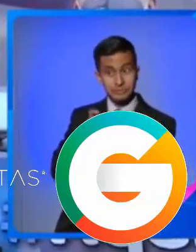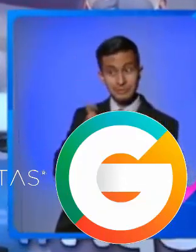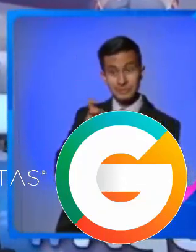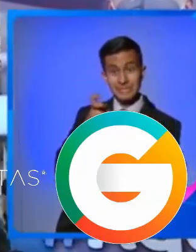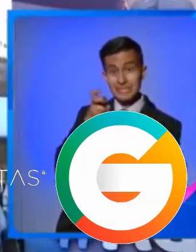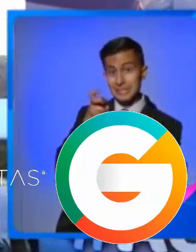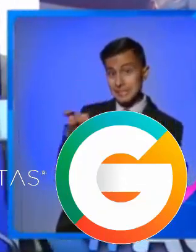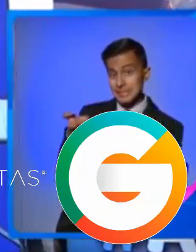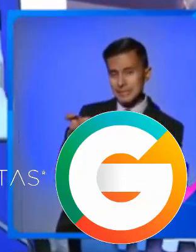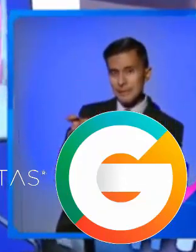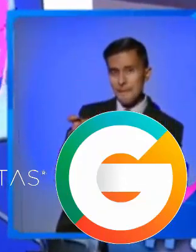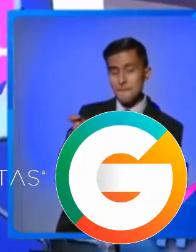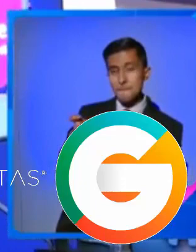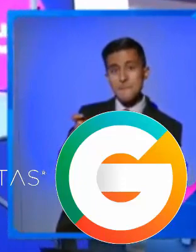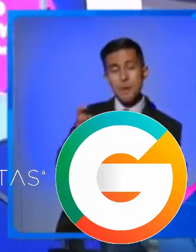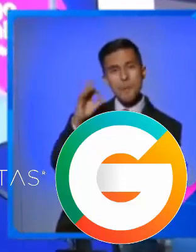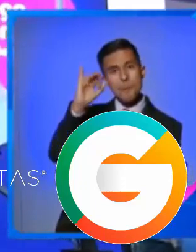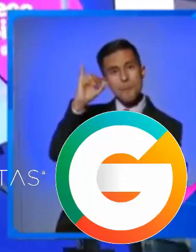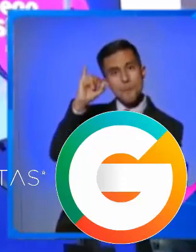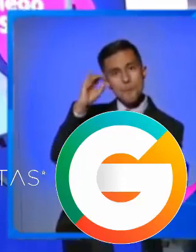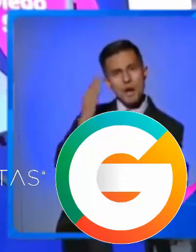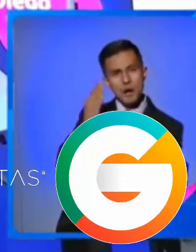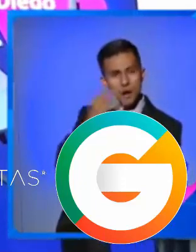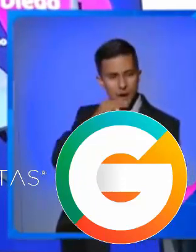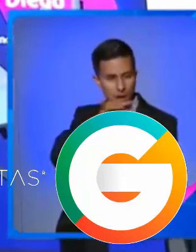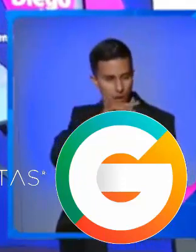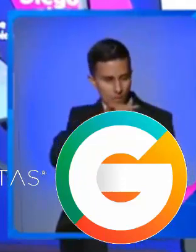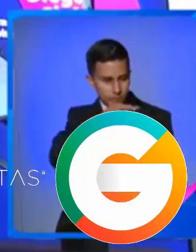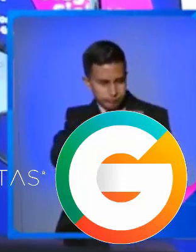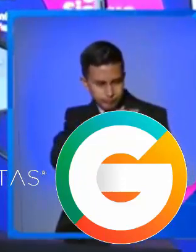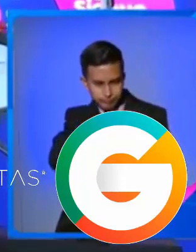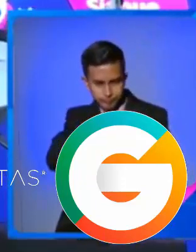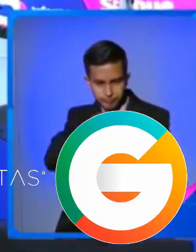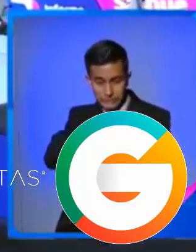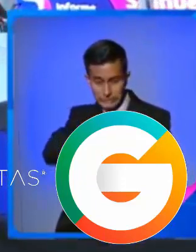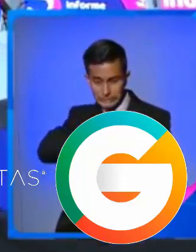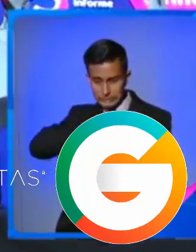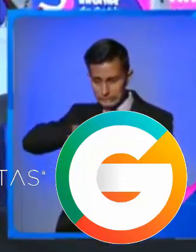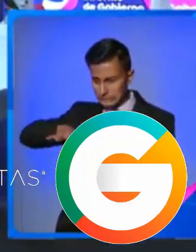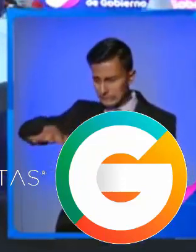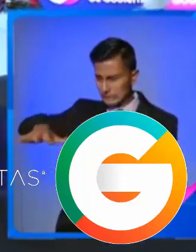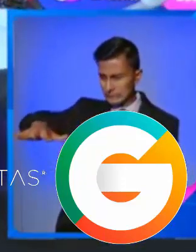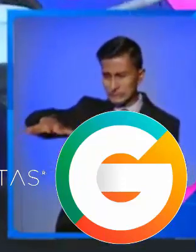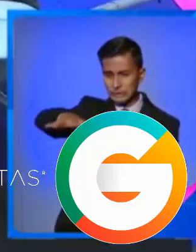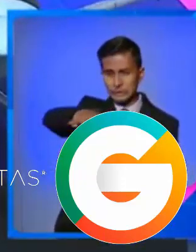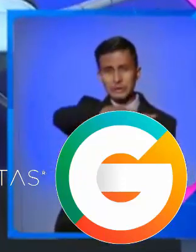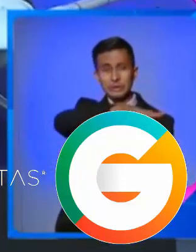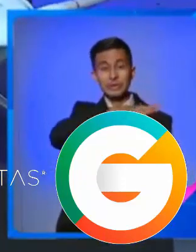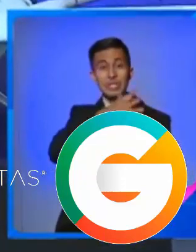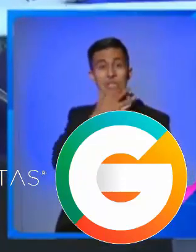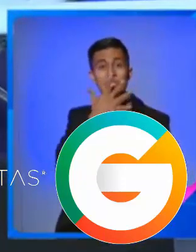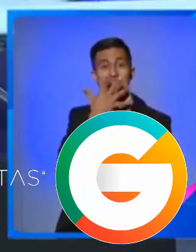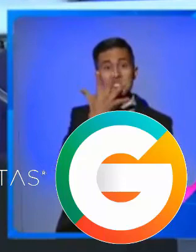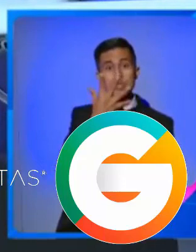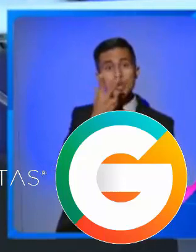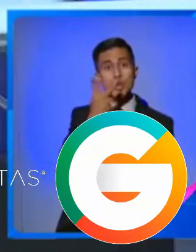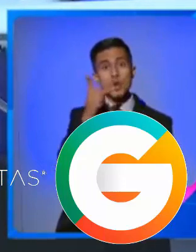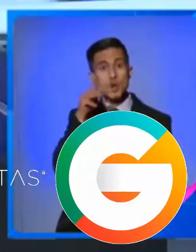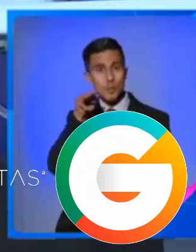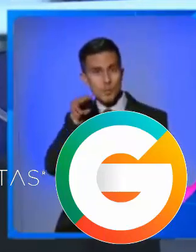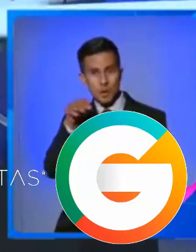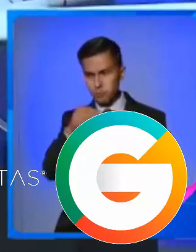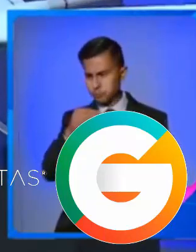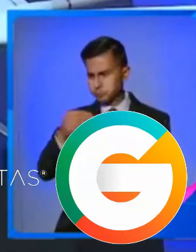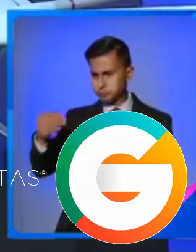aparato transmite imágenes de todo lo que está sucediendo en un radio de 5 kilómetros a su alrededor, volando a más de 2 kilómetros de